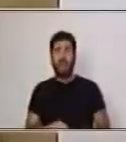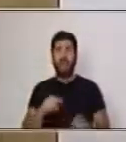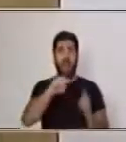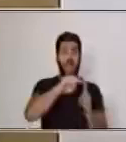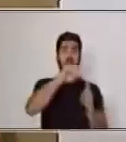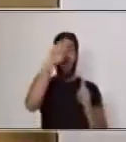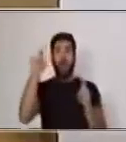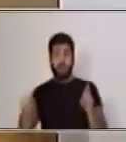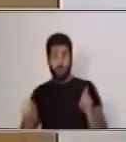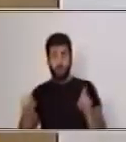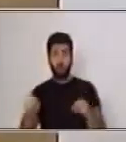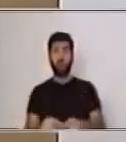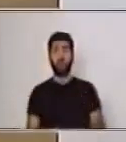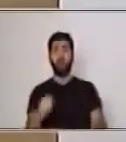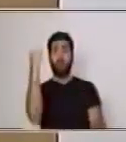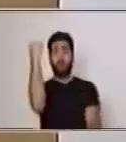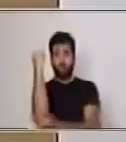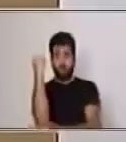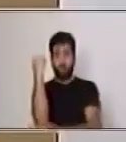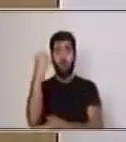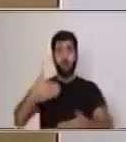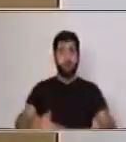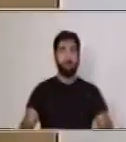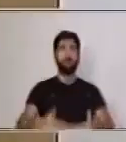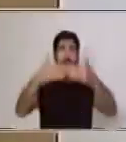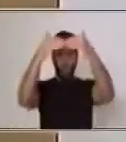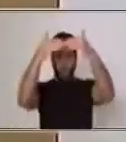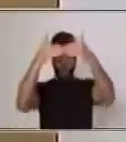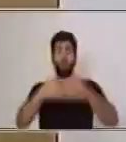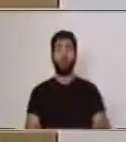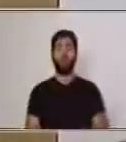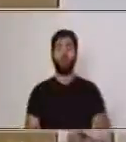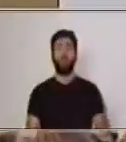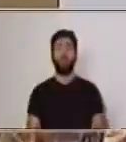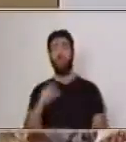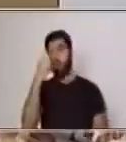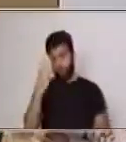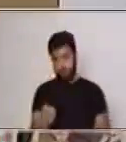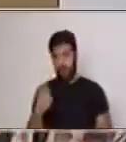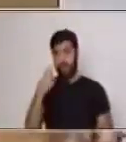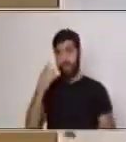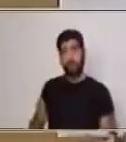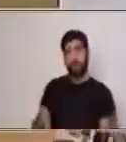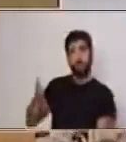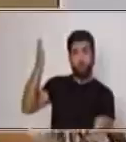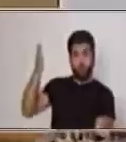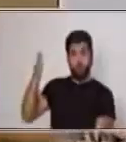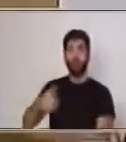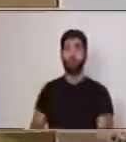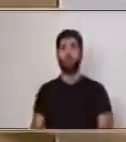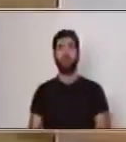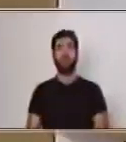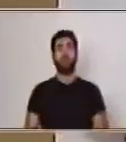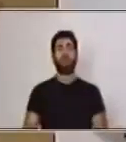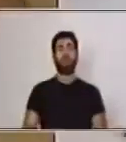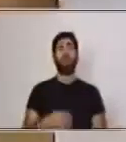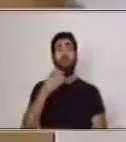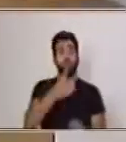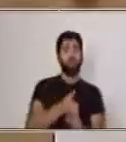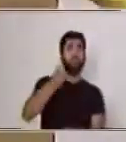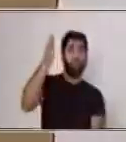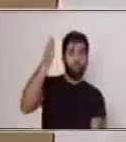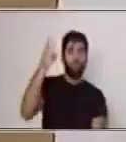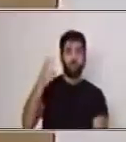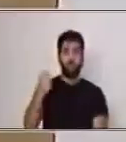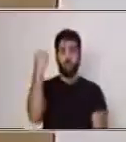muros, pilares. De nuevo vemos muros, cubierta, muros